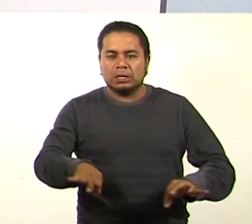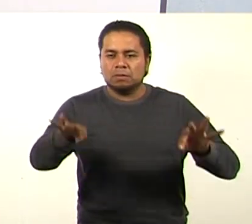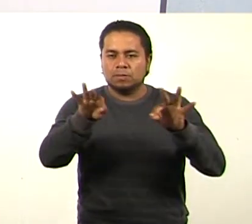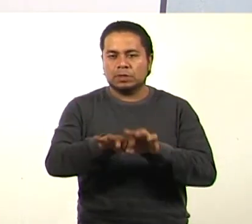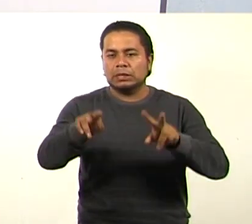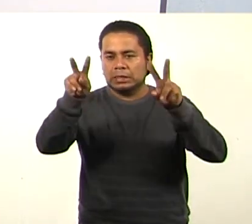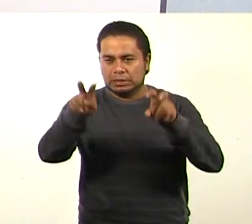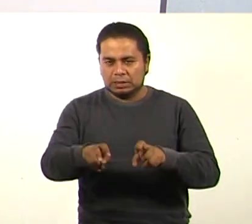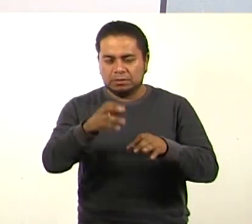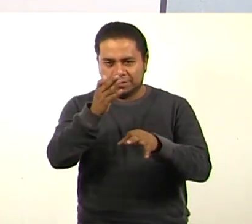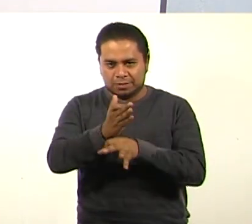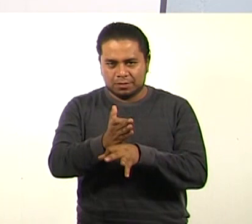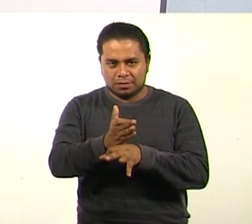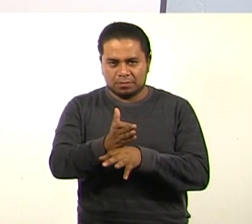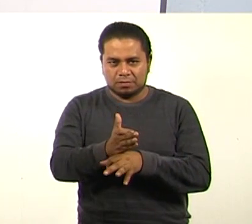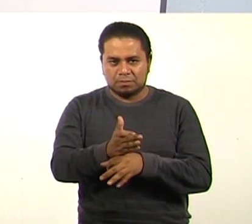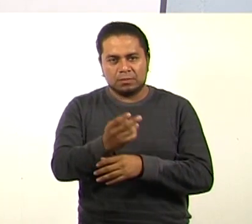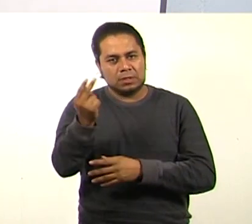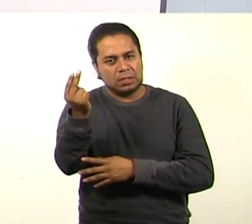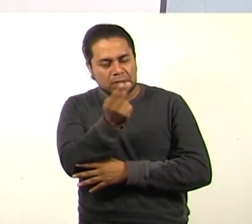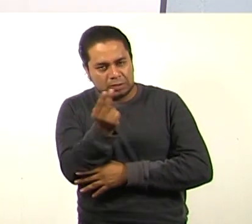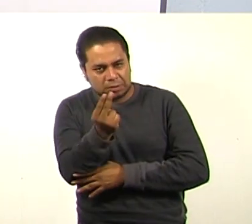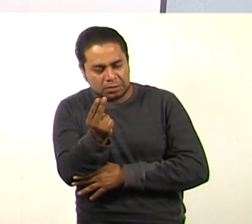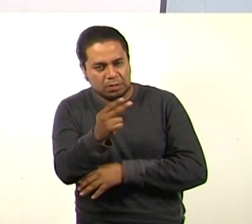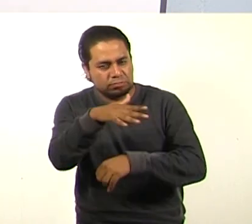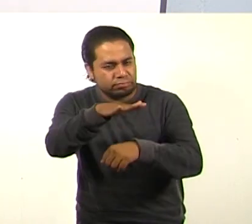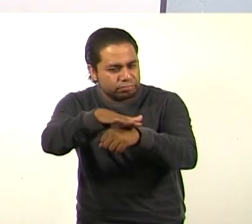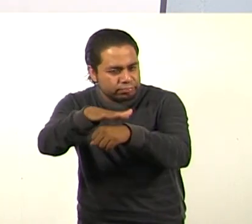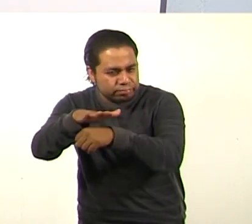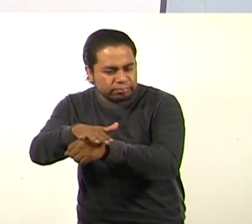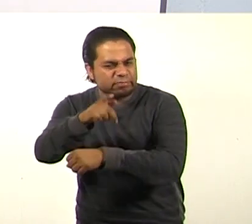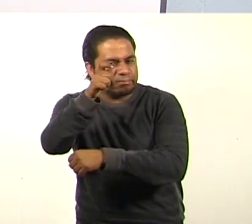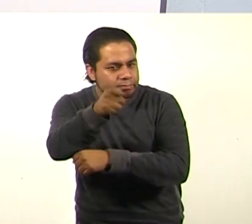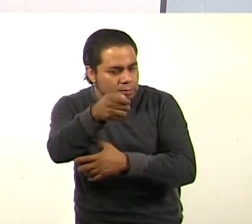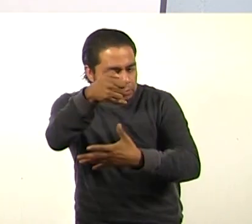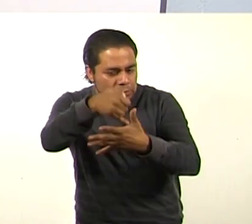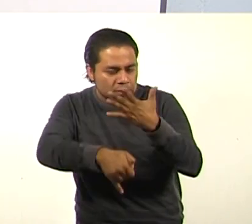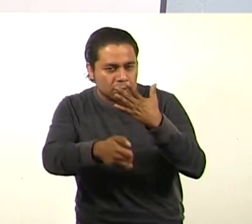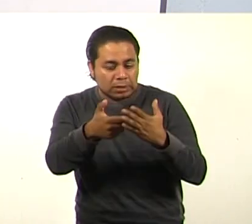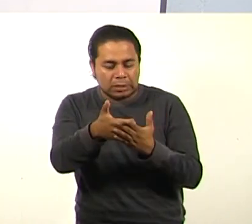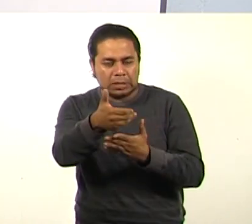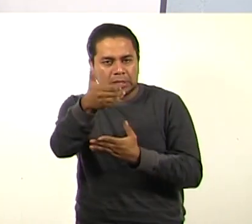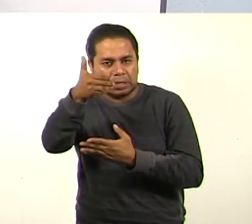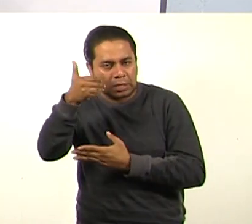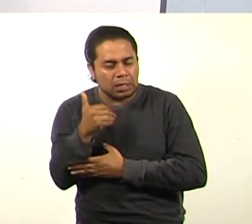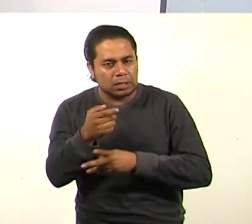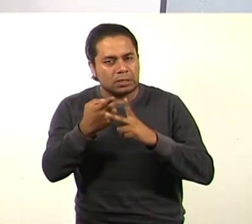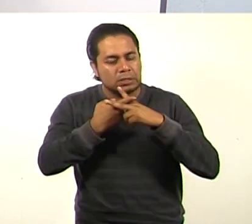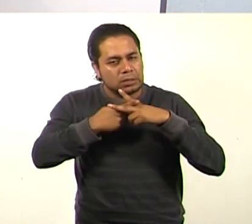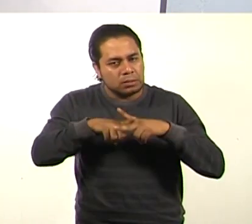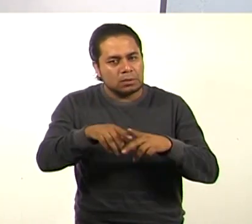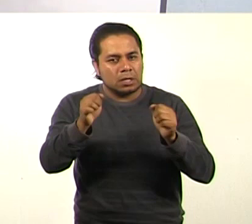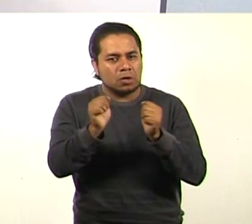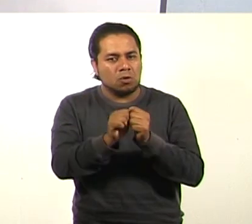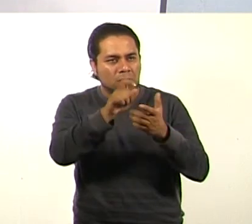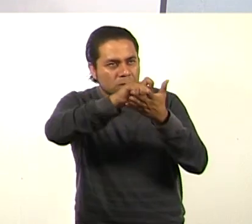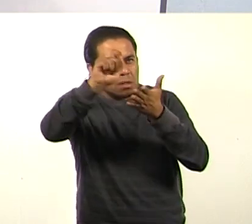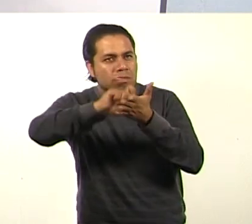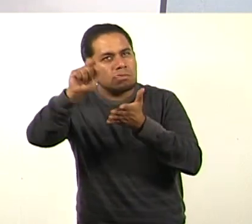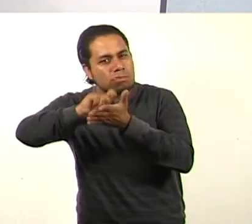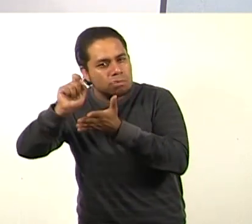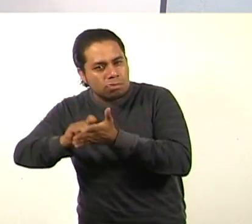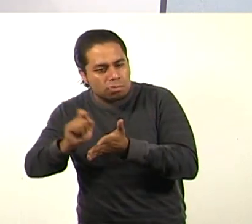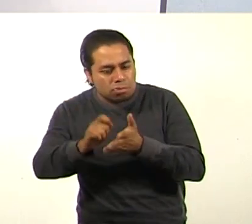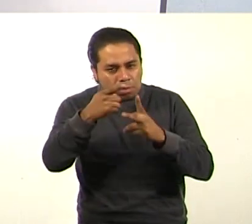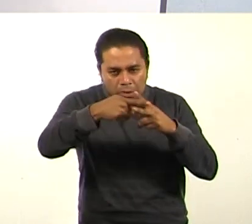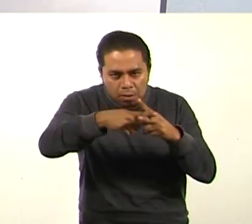a desarrollar, necesitamos contextualizarlo un poquito. Antes de entrar al desarrollo de los ejercicios,